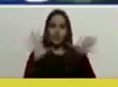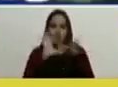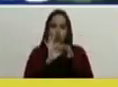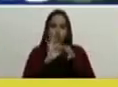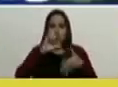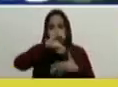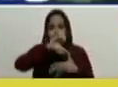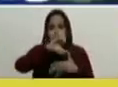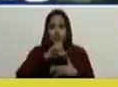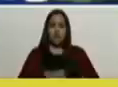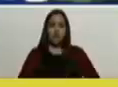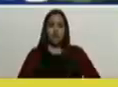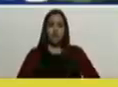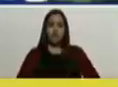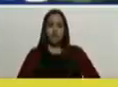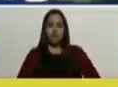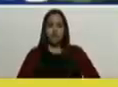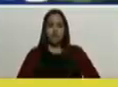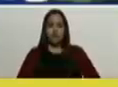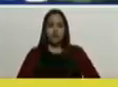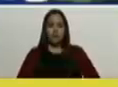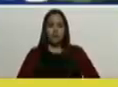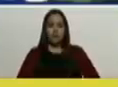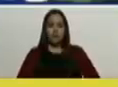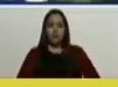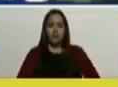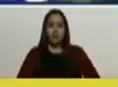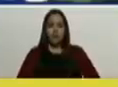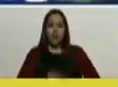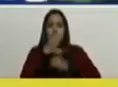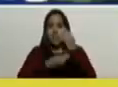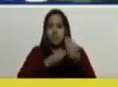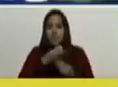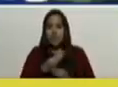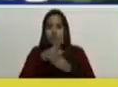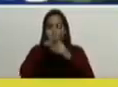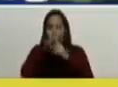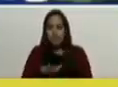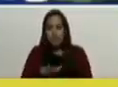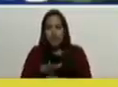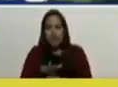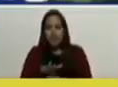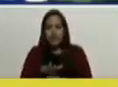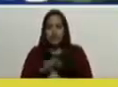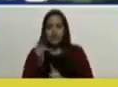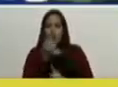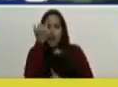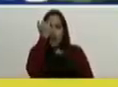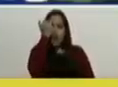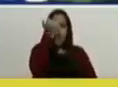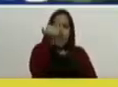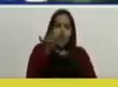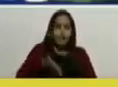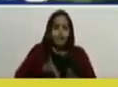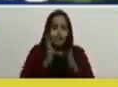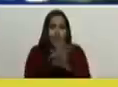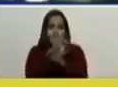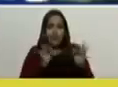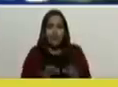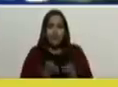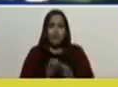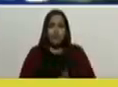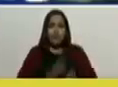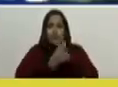Sudamérica. Y se impusieron ideas y corrientes que